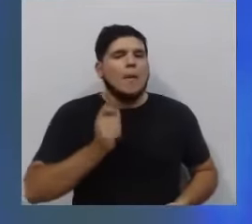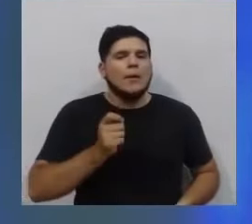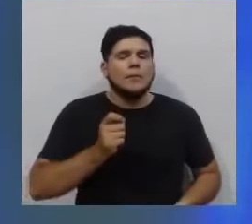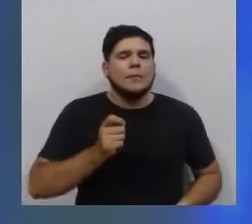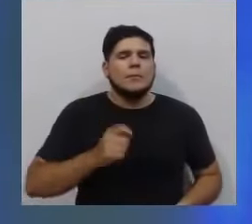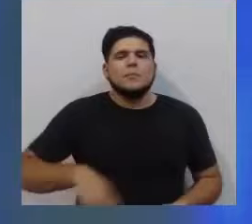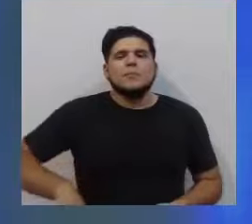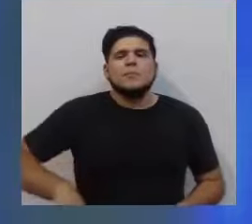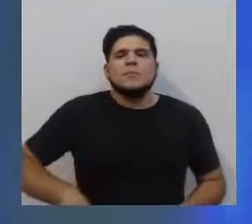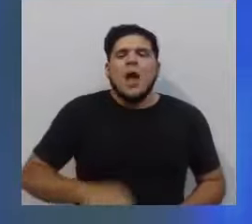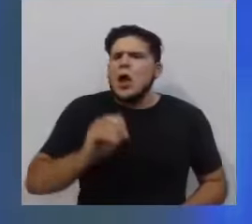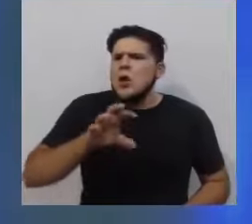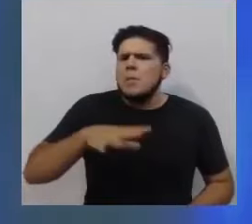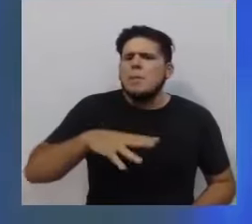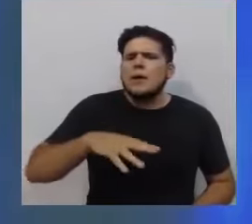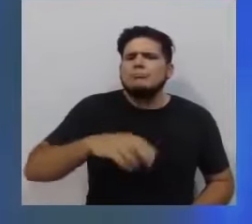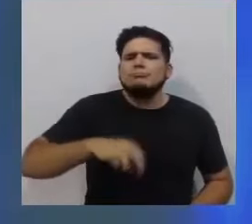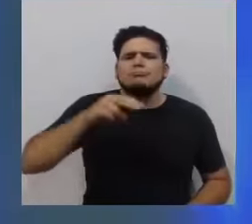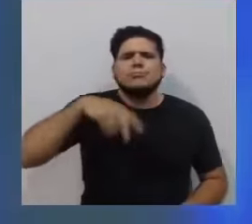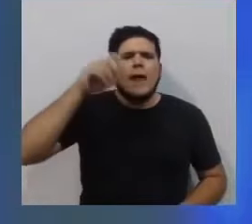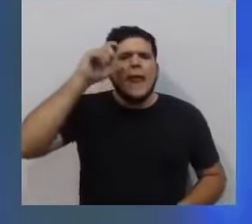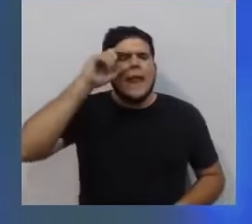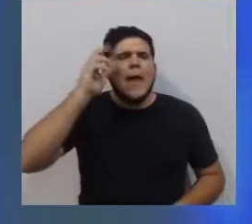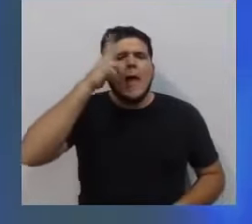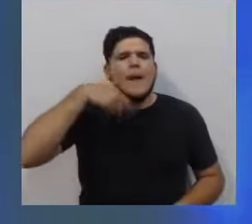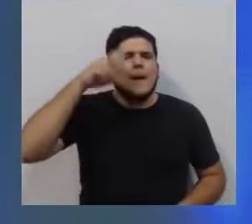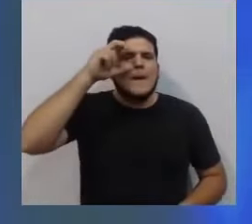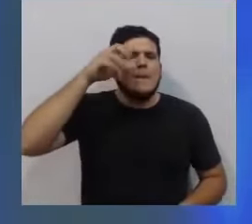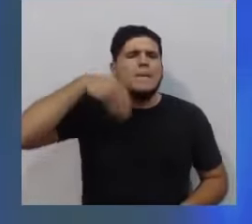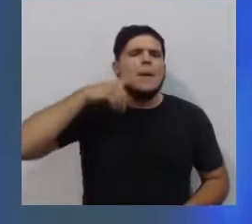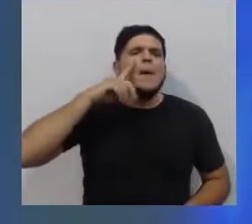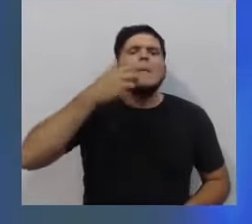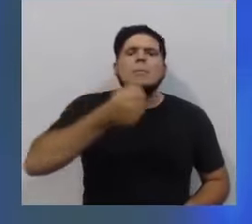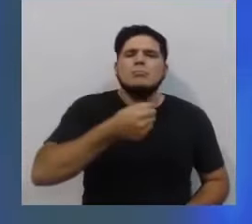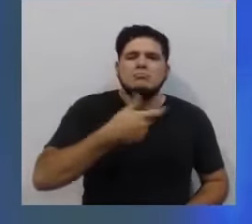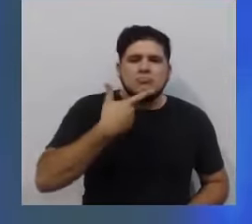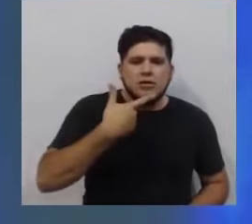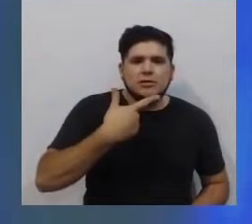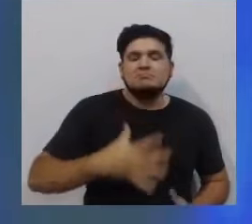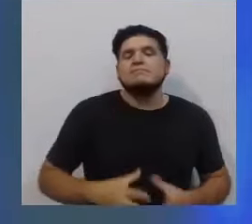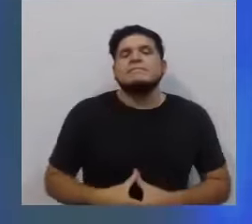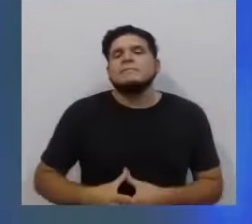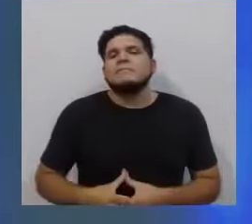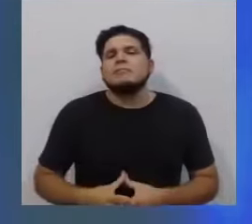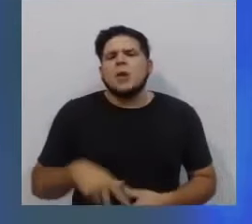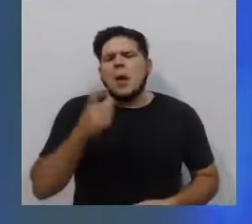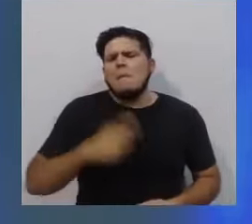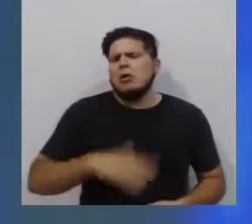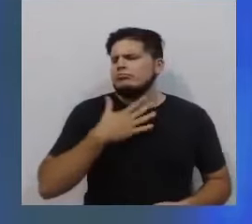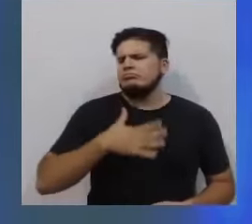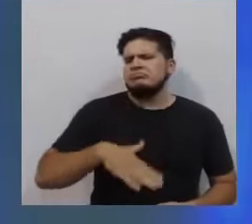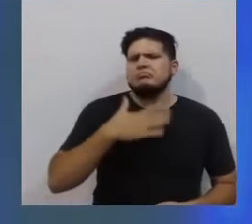dice la historia que tenía recursos tenía un pasar interesante pero algo